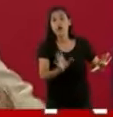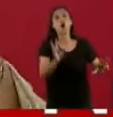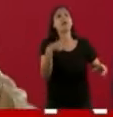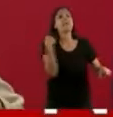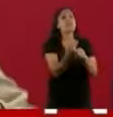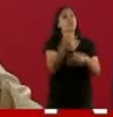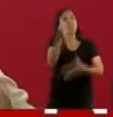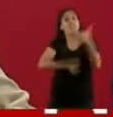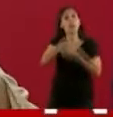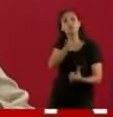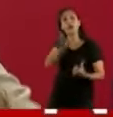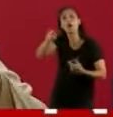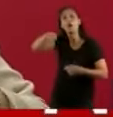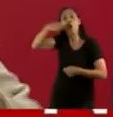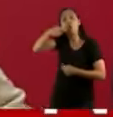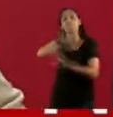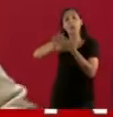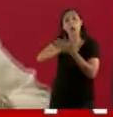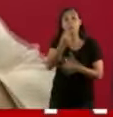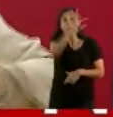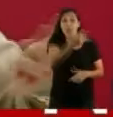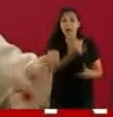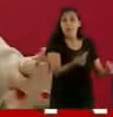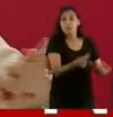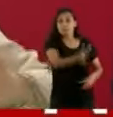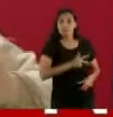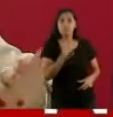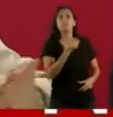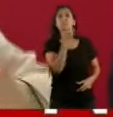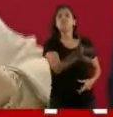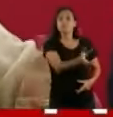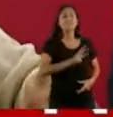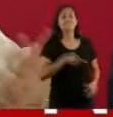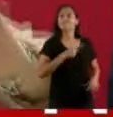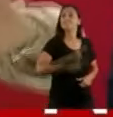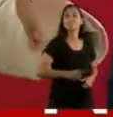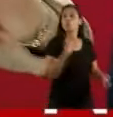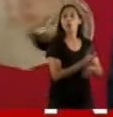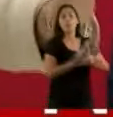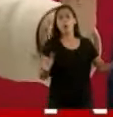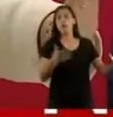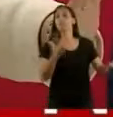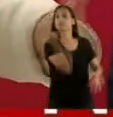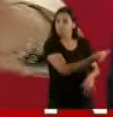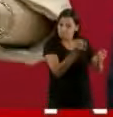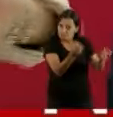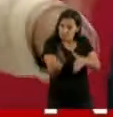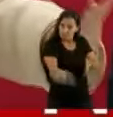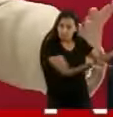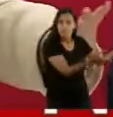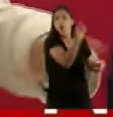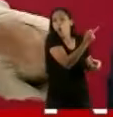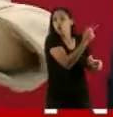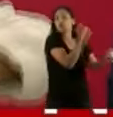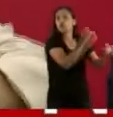del combate contra el narcotráfico. El que tiene miedo lo tiene que decir. Yo no me animo, yo no puedo, lo apartamos. Va a Seguridad Ciudadana,